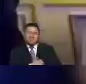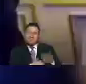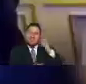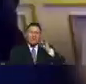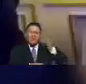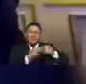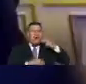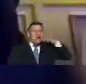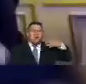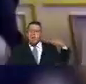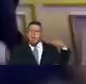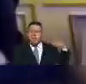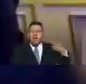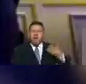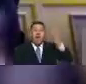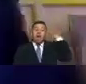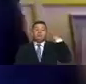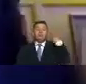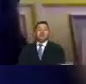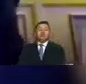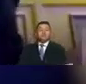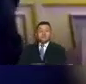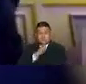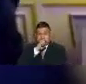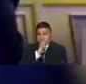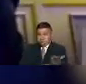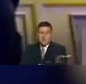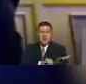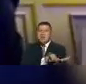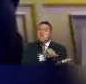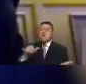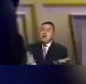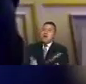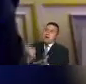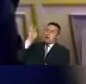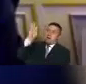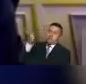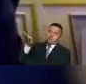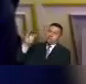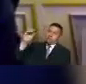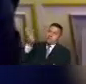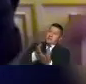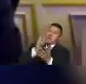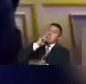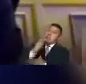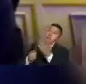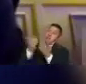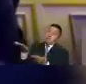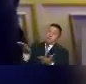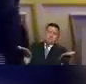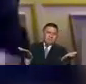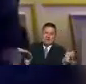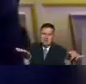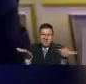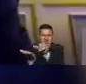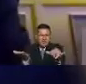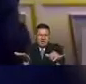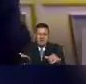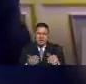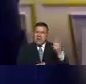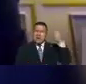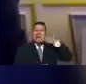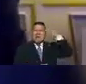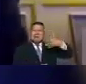el negocio histórica cobran exactamente exactamente la misma tarifa debido a lugares de altos ingresos de los hogares de bajo ingresos eso era